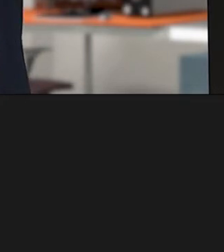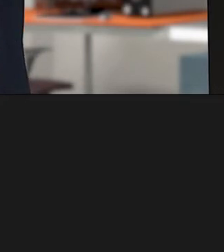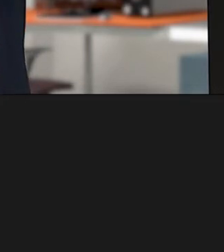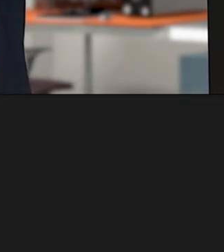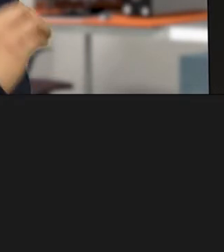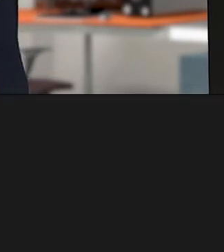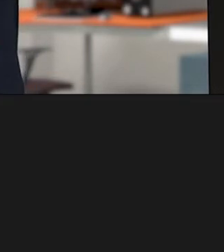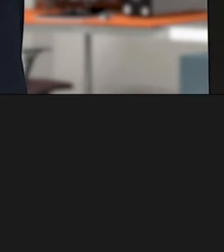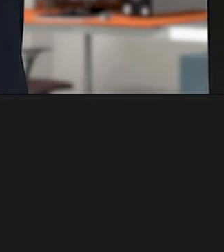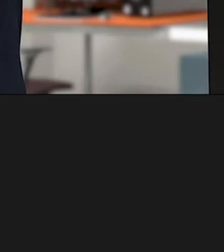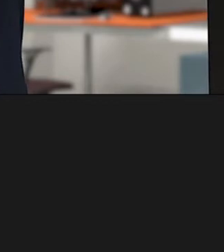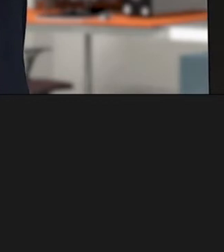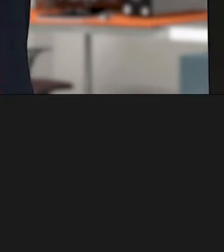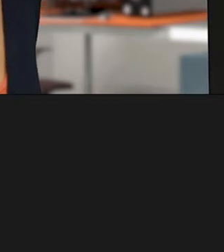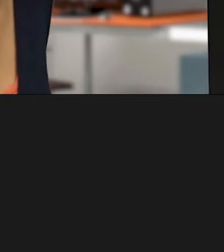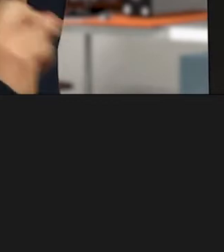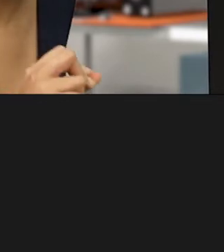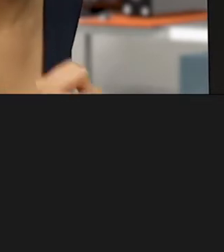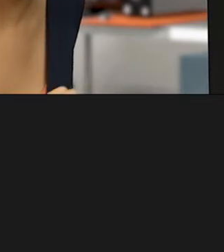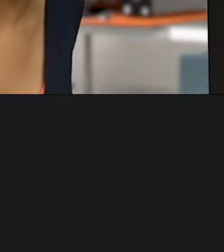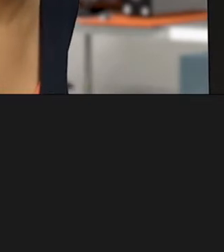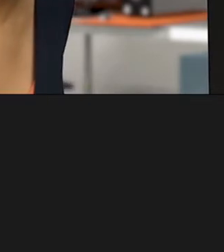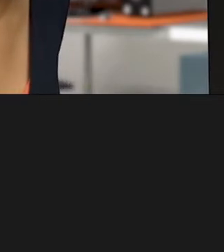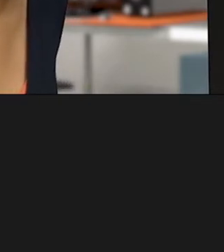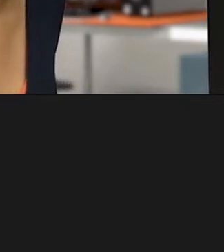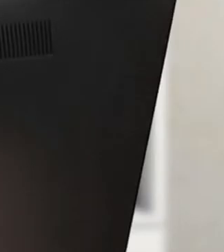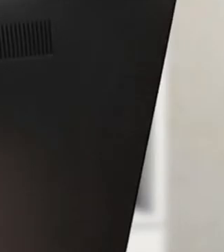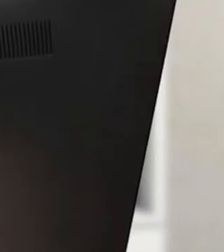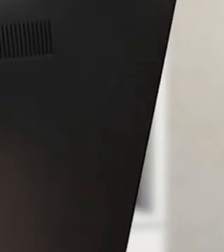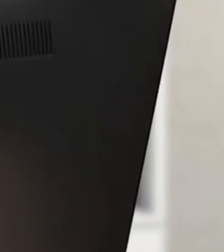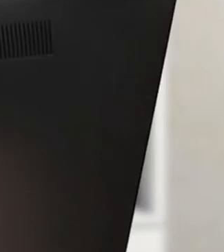dé trabajo y ser flexible con respecto a tu sentencia?